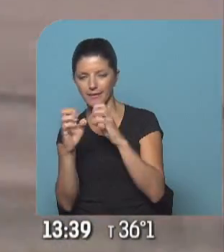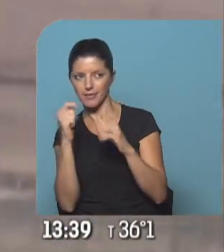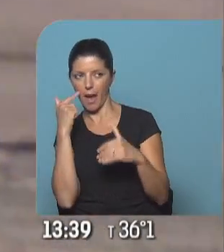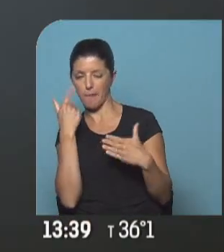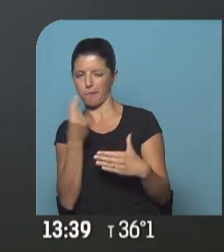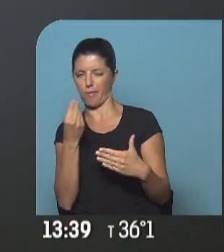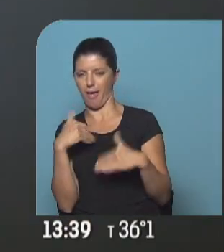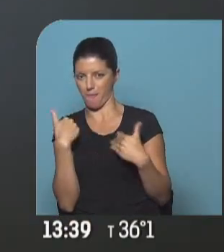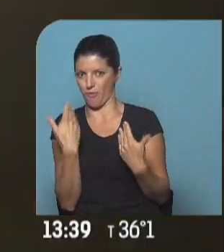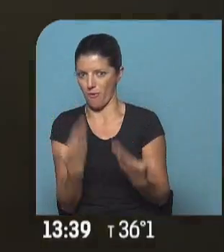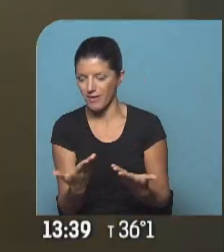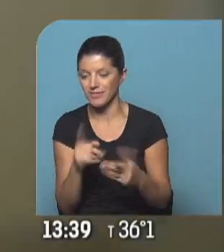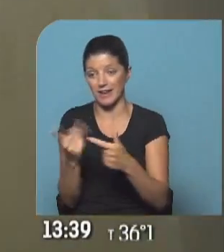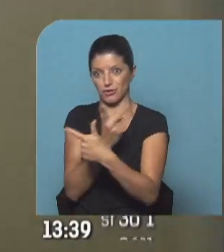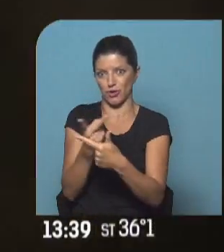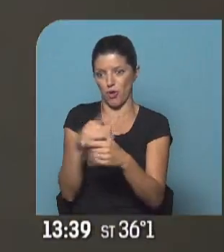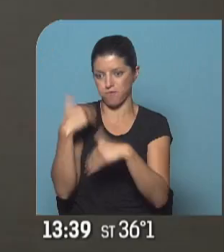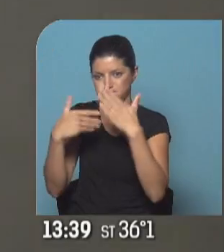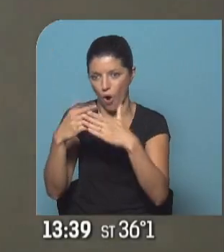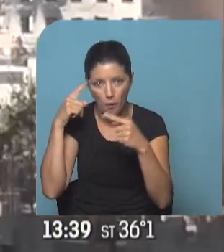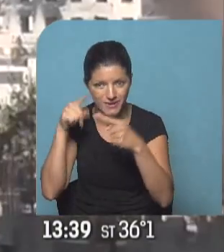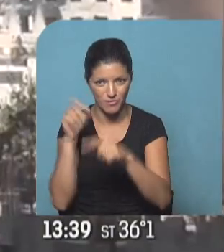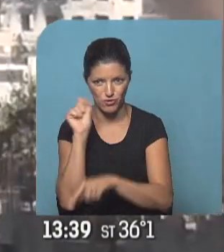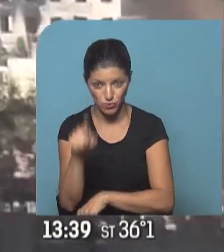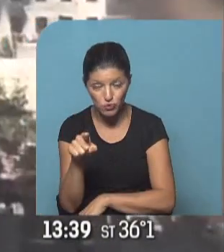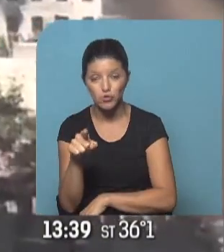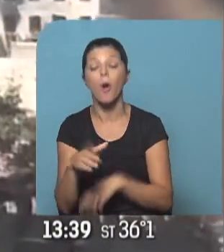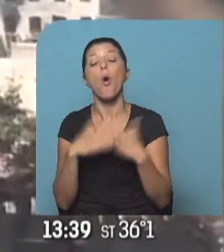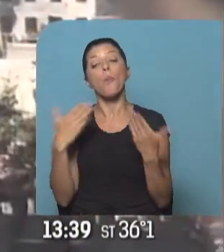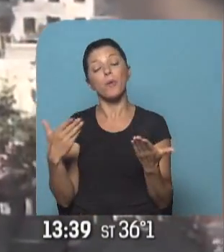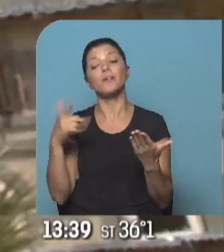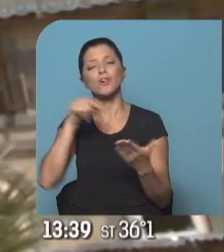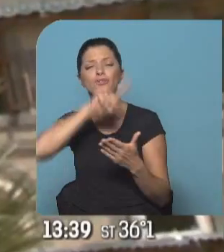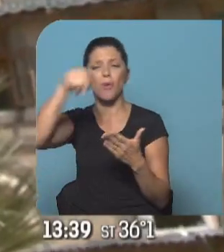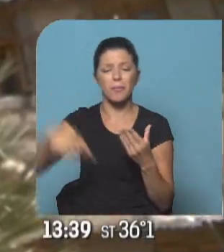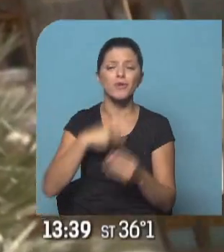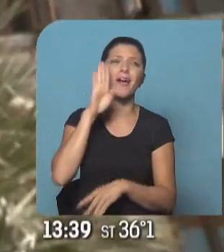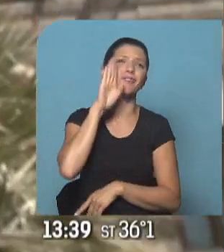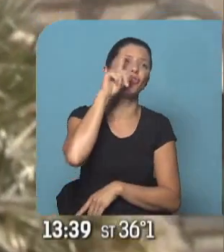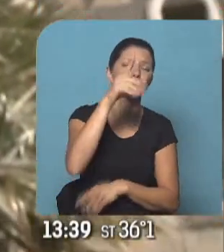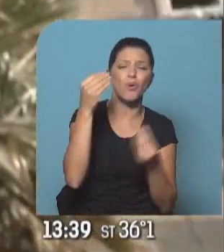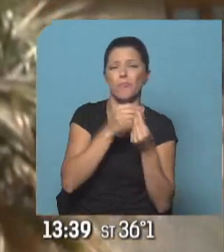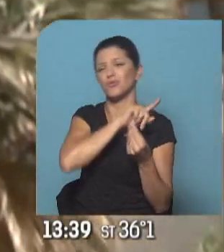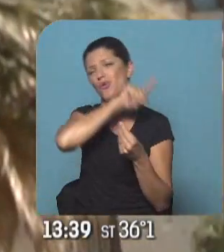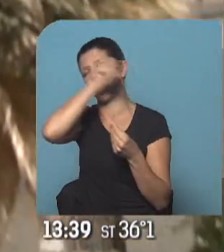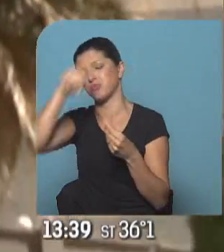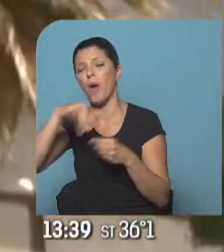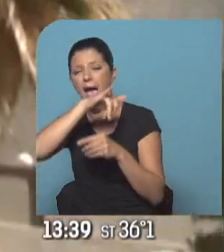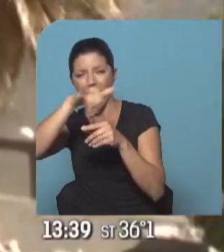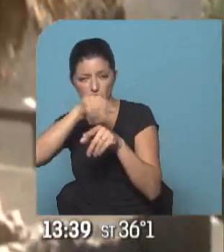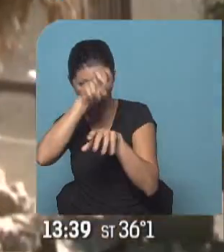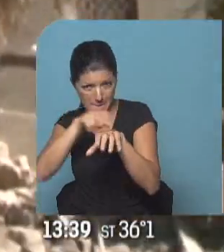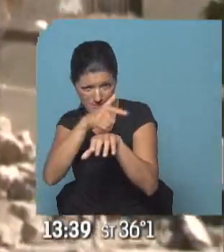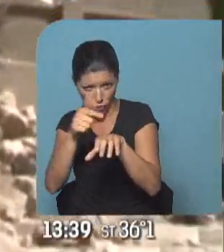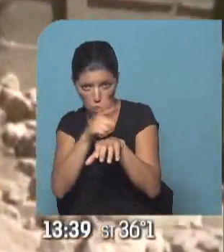adelante sus propias agendas, por lo que la presencia yihadista motivó rutinarios ataques de Estados Unidos mediante drones.